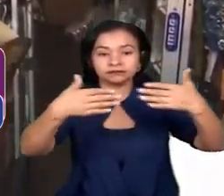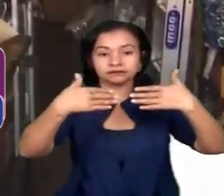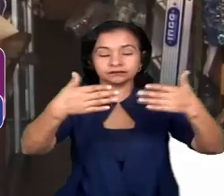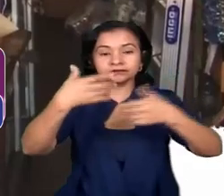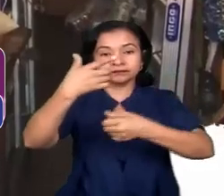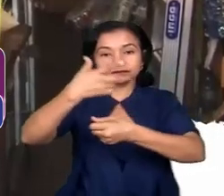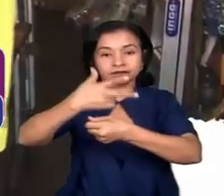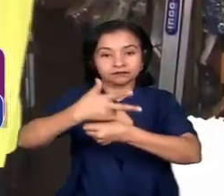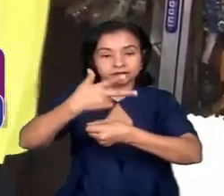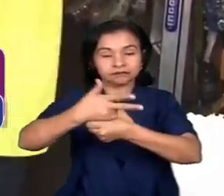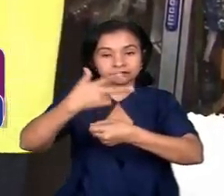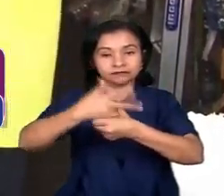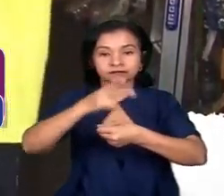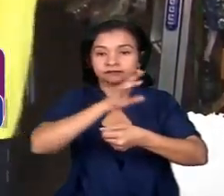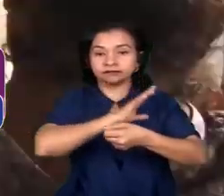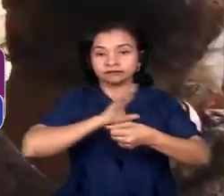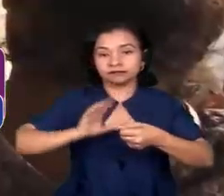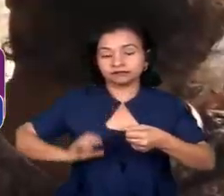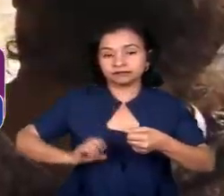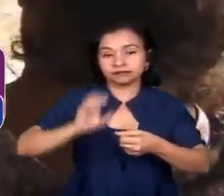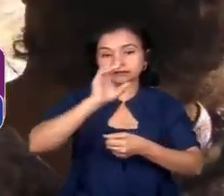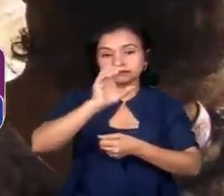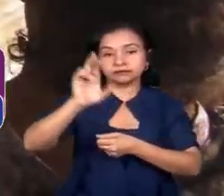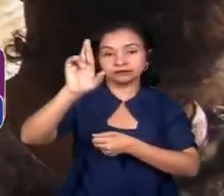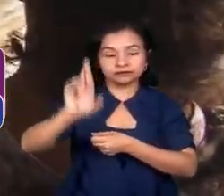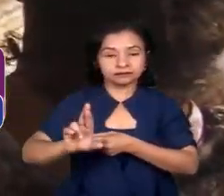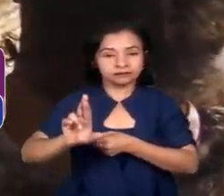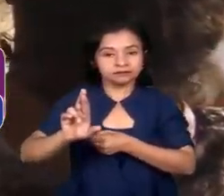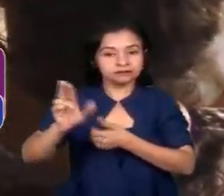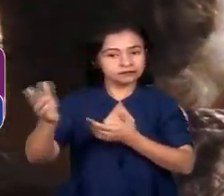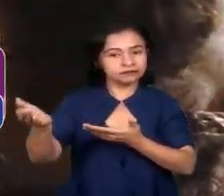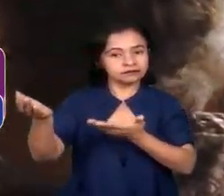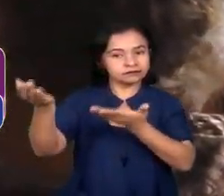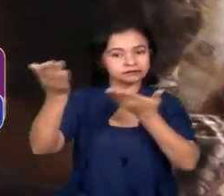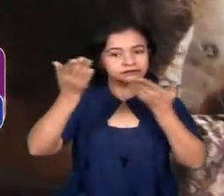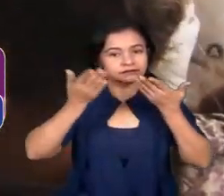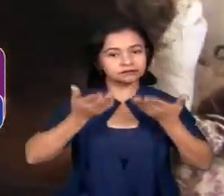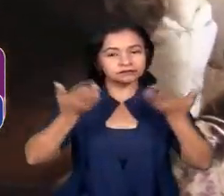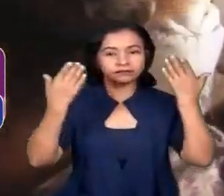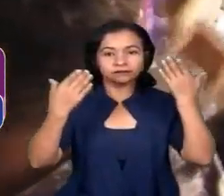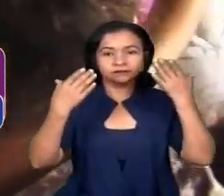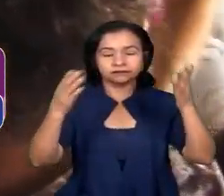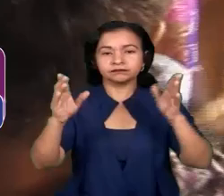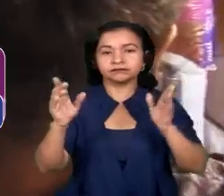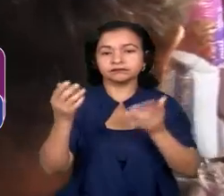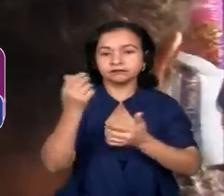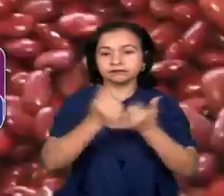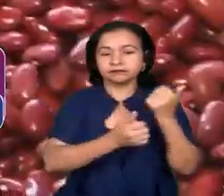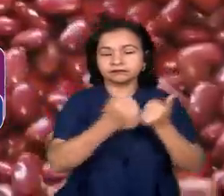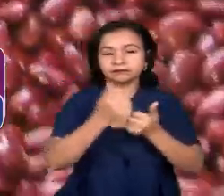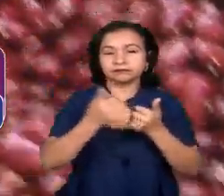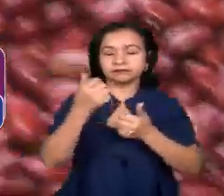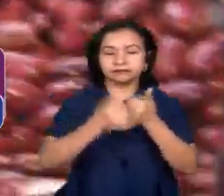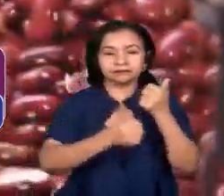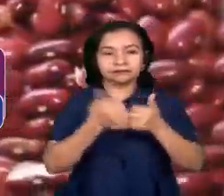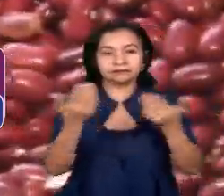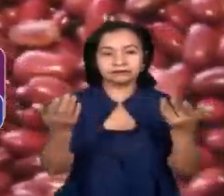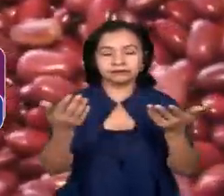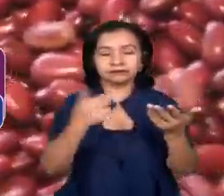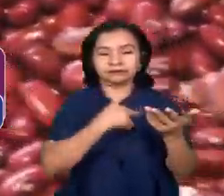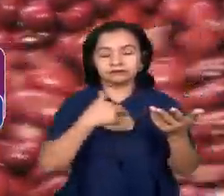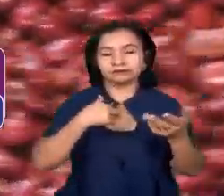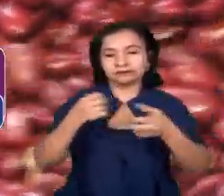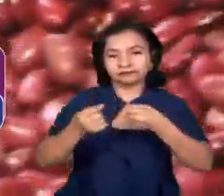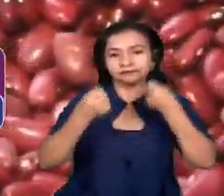El Salvador y el importadores directos. Trajimos la mercancía y no los vimos afectados. A pesar de esta crisis, estamos